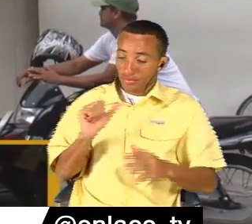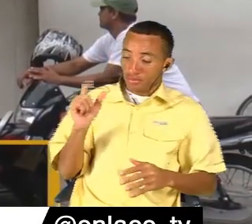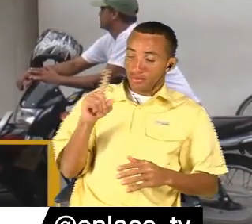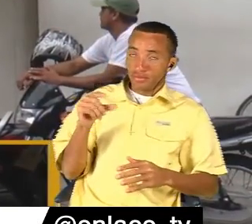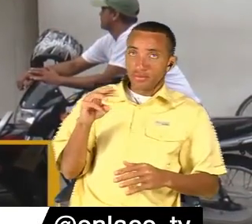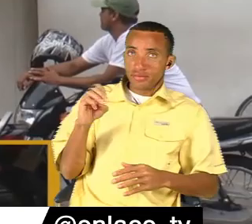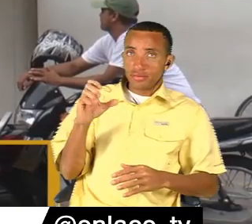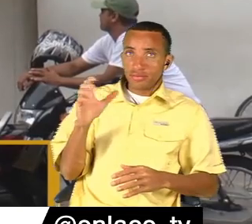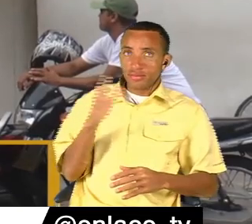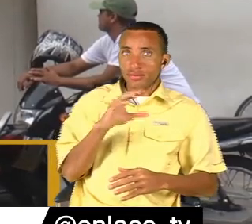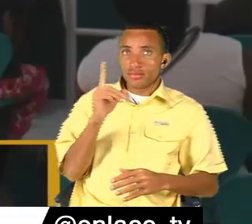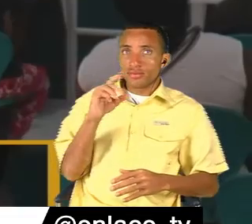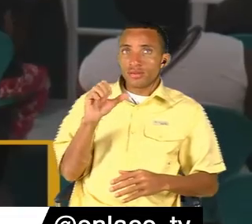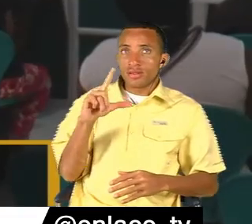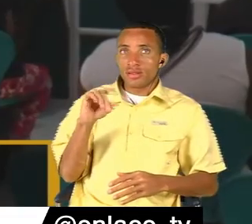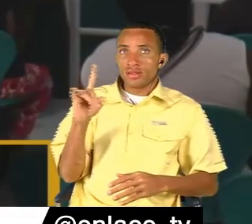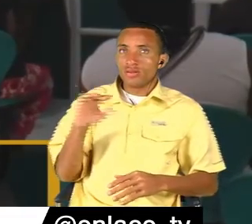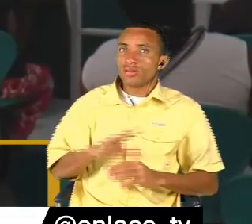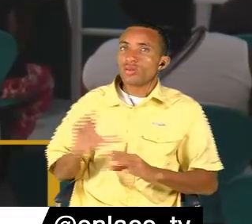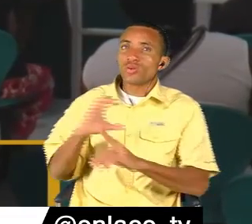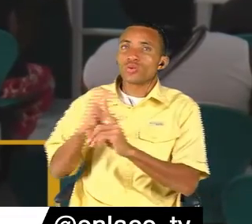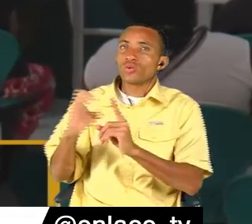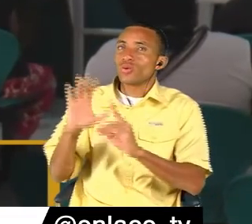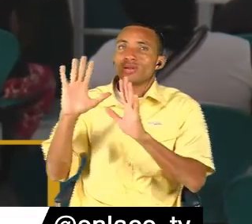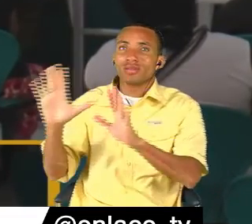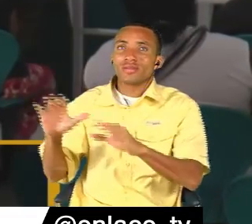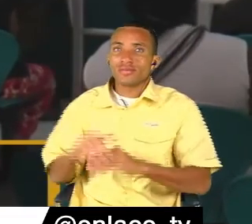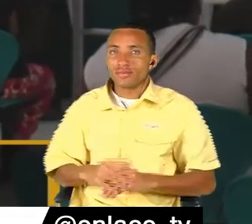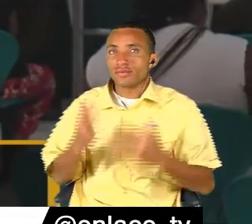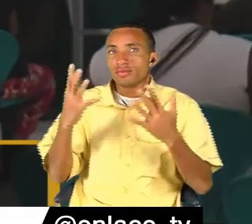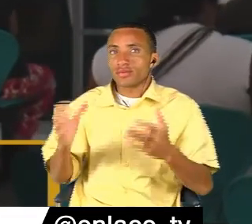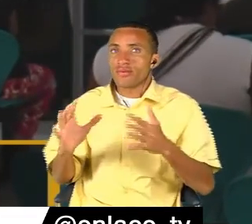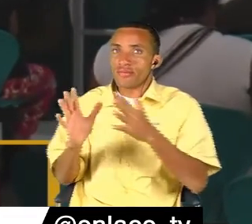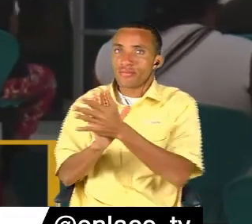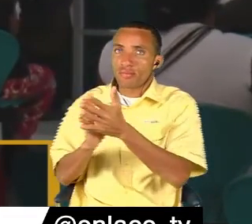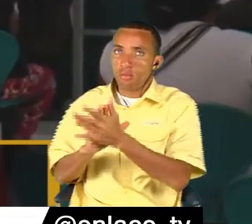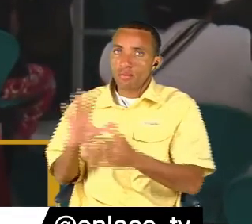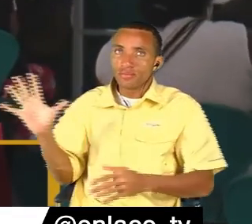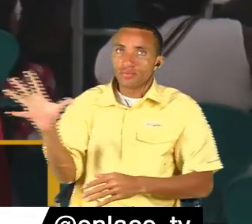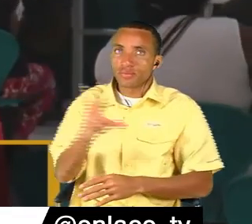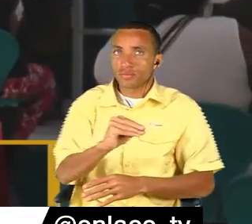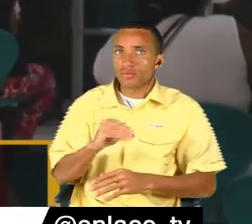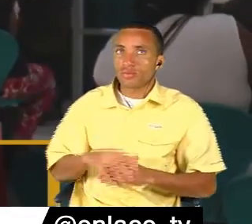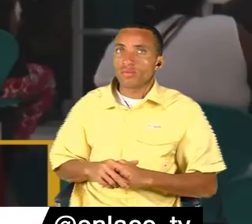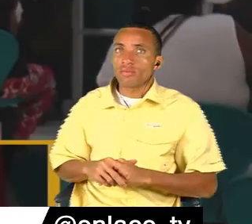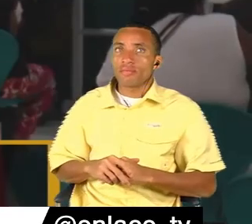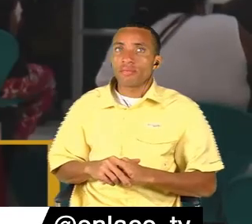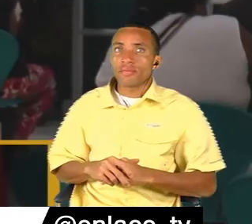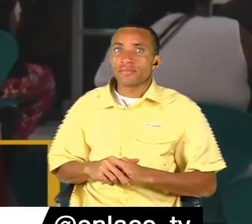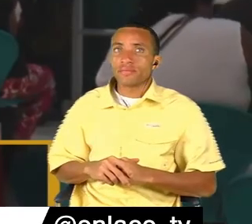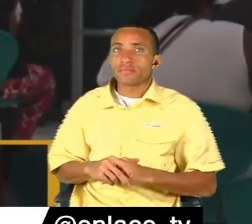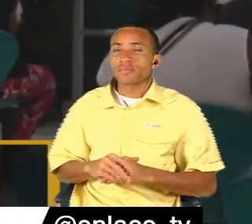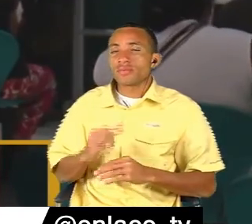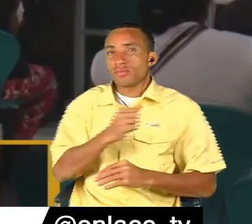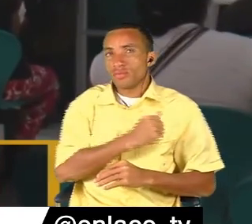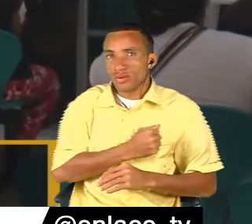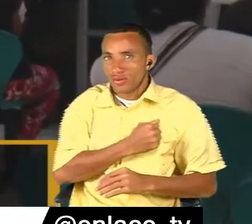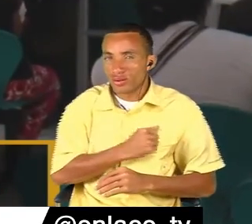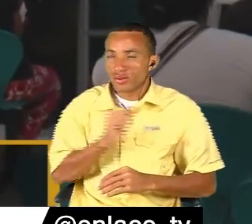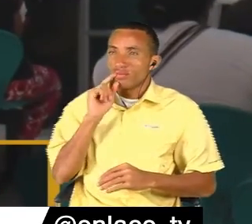una cuestión cultural. Yo lo que quiero hacerle un llamado a nuestros usuarios que por favor no